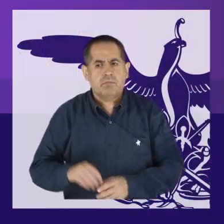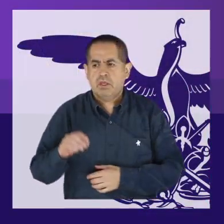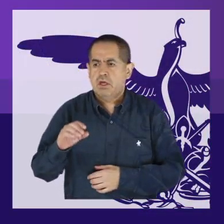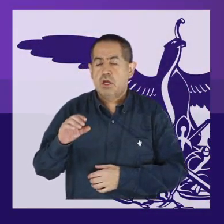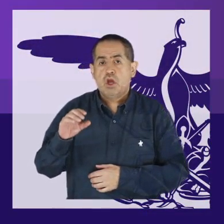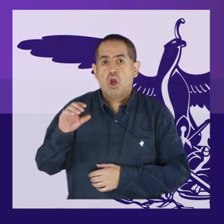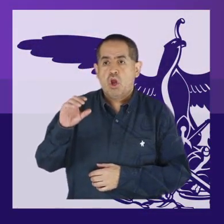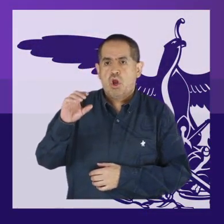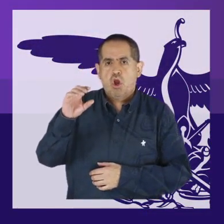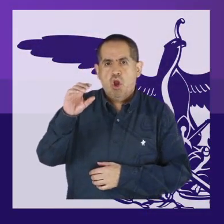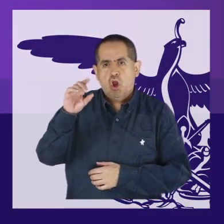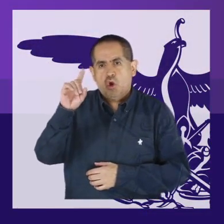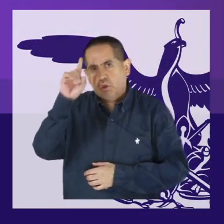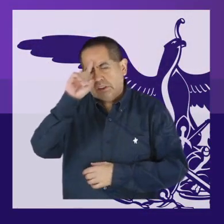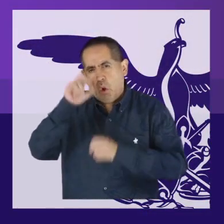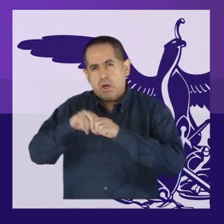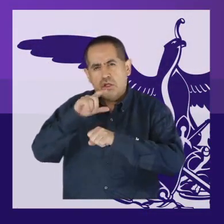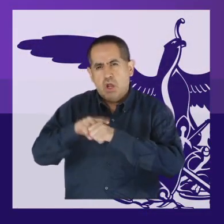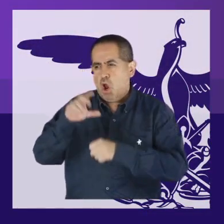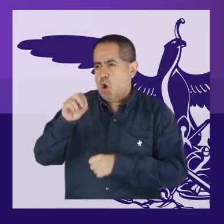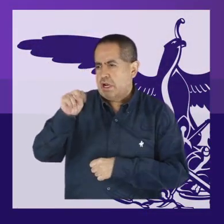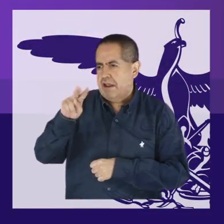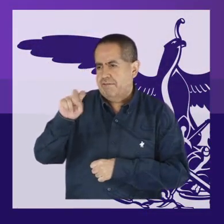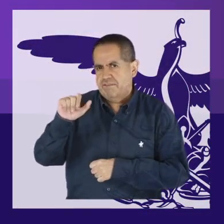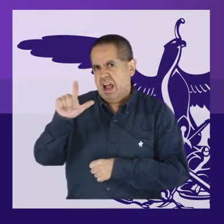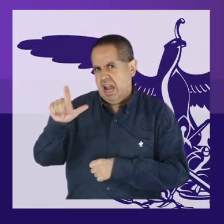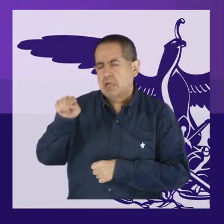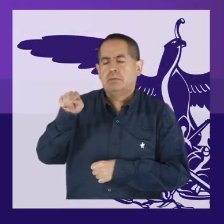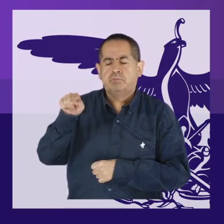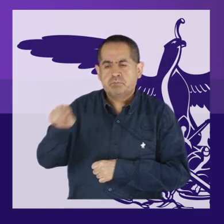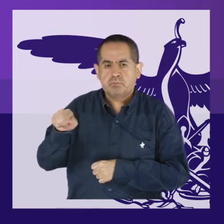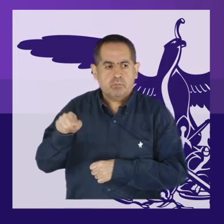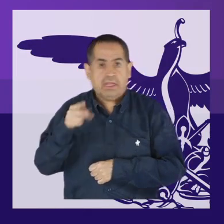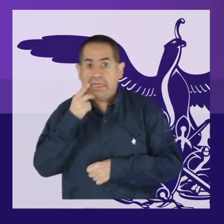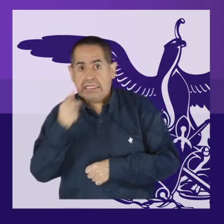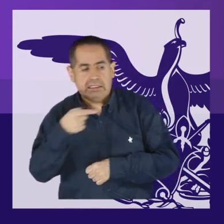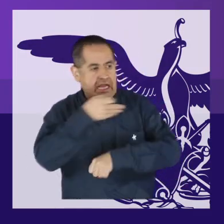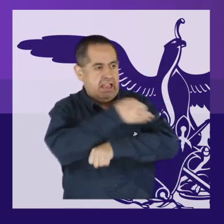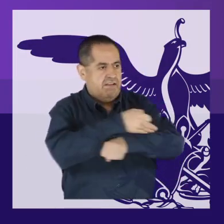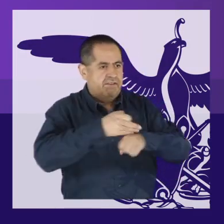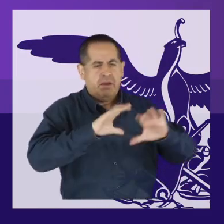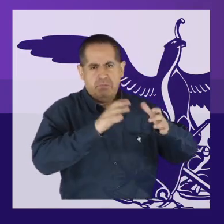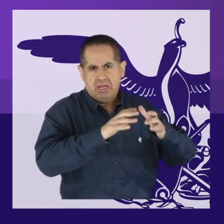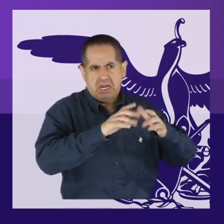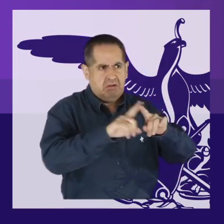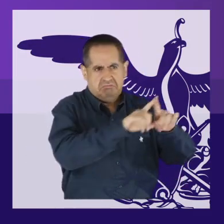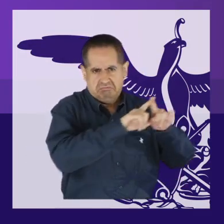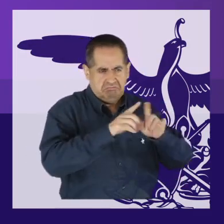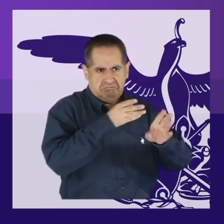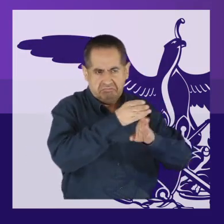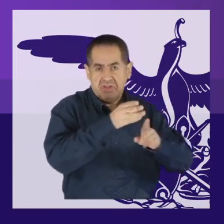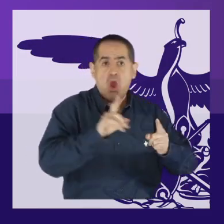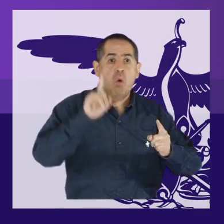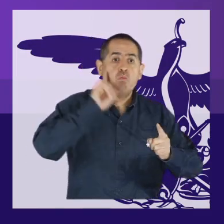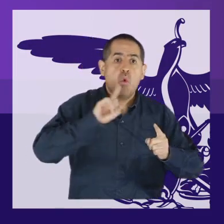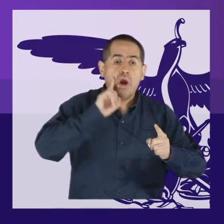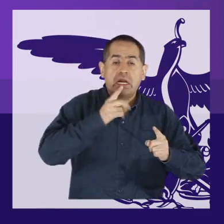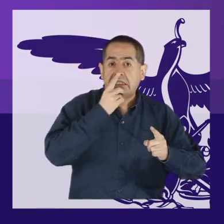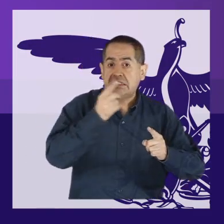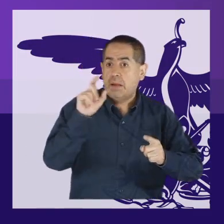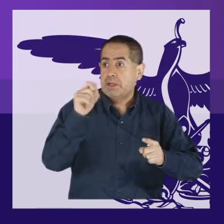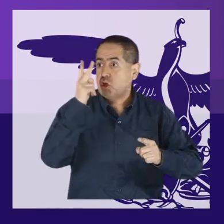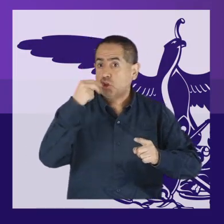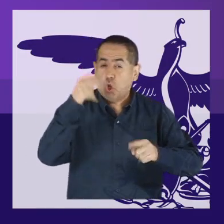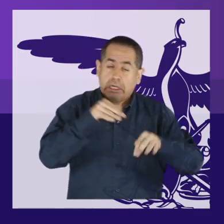el Consejo Nacional de Evaluación de la Política de Desarrollo Social, Coneval, en una familia heteronormativa, las mujeres